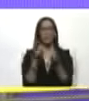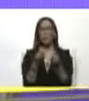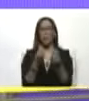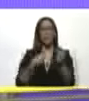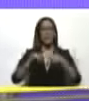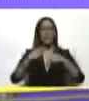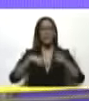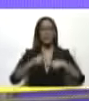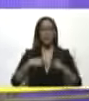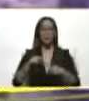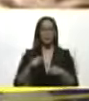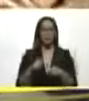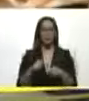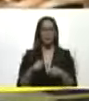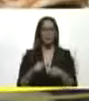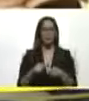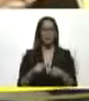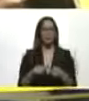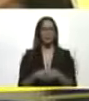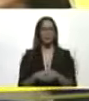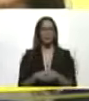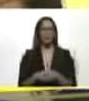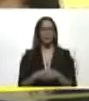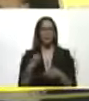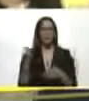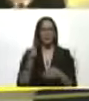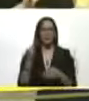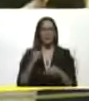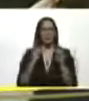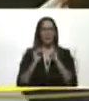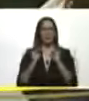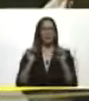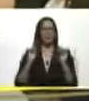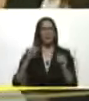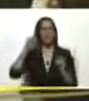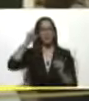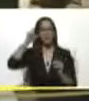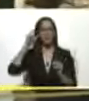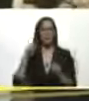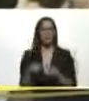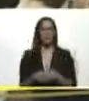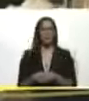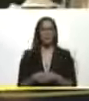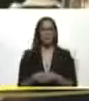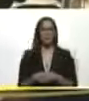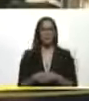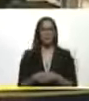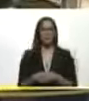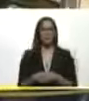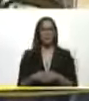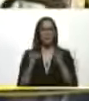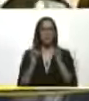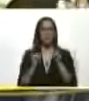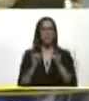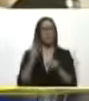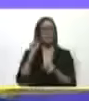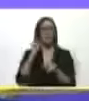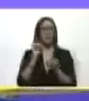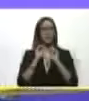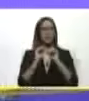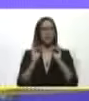comercio y como lo anuncié hace algunos días en este mismo momento que lo voy